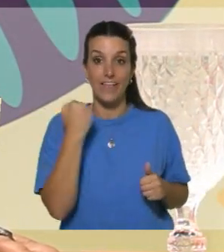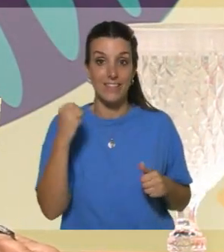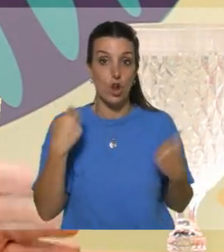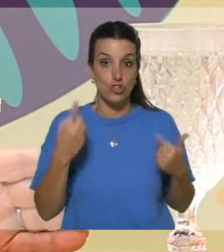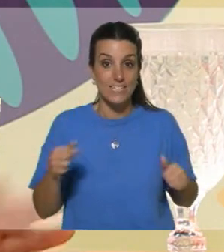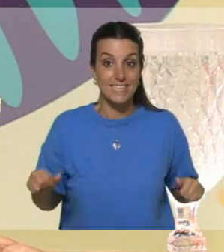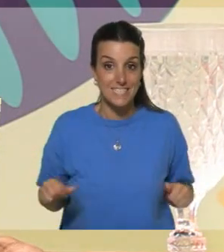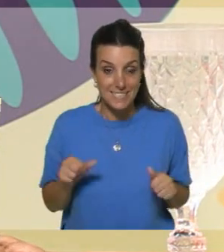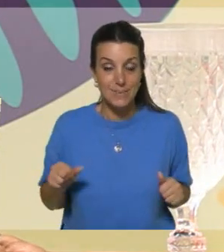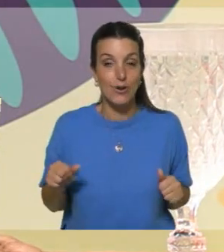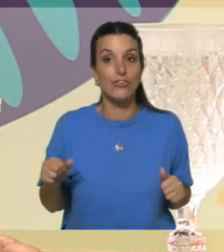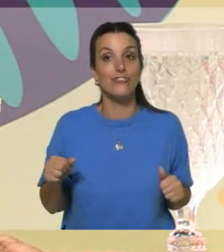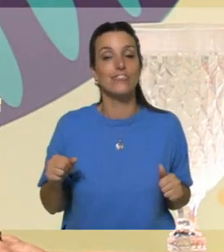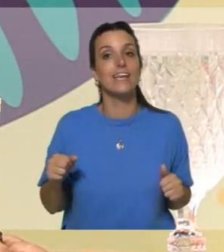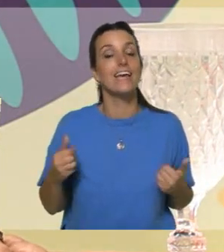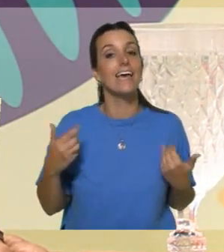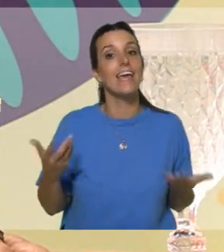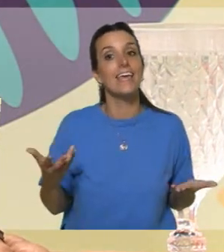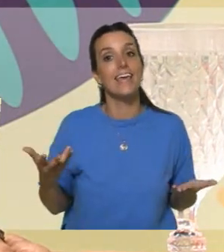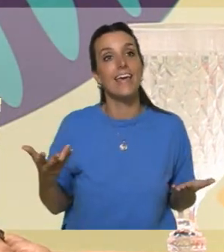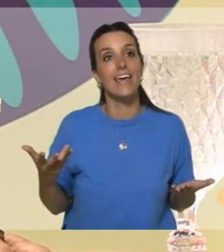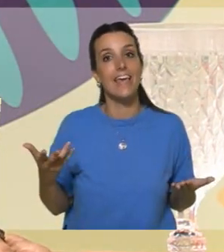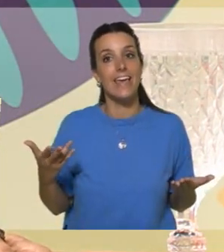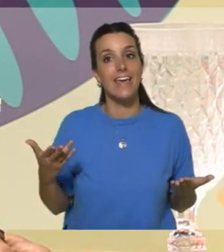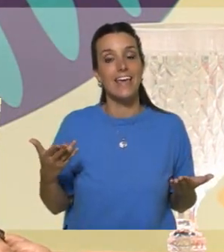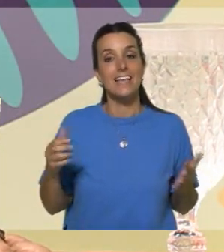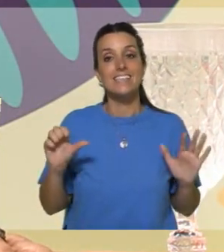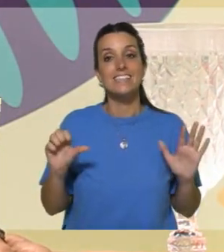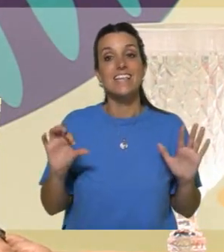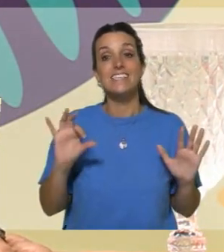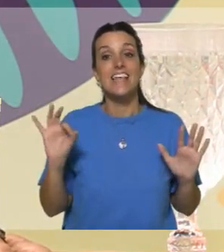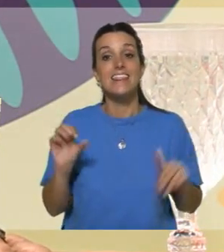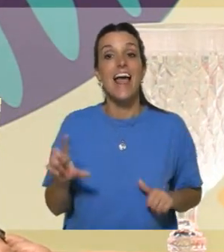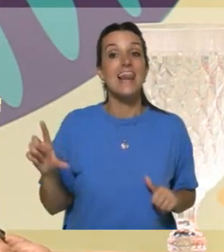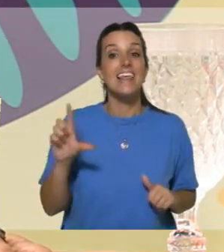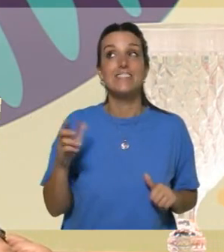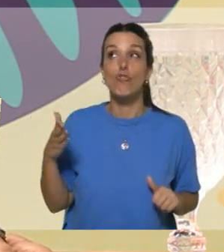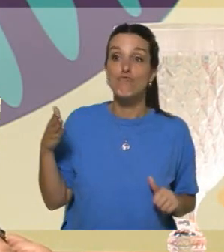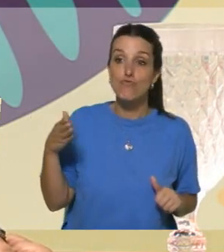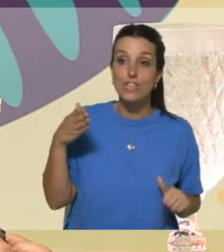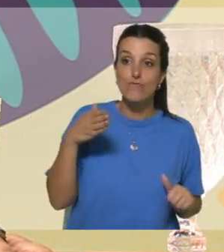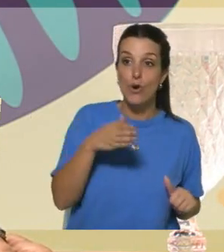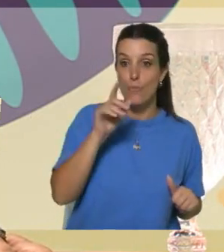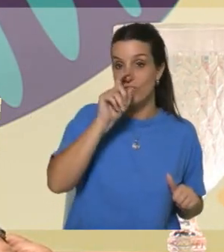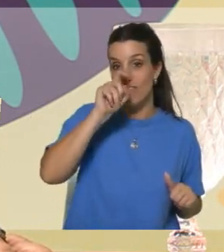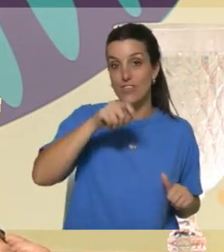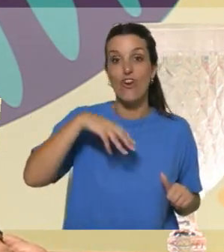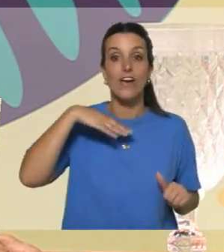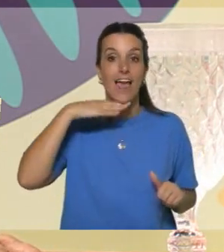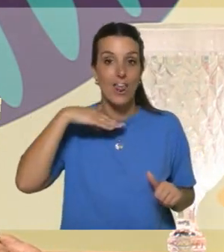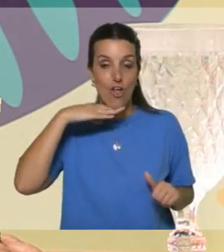dejo de pasarla de lado, es que fuimos a 60 liceos de Montevideo,